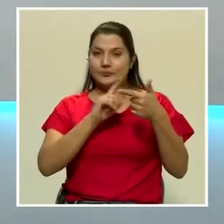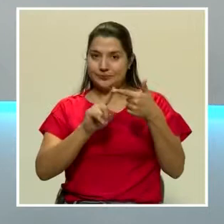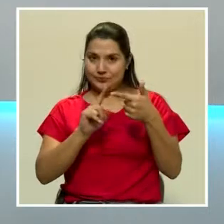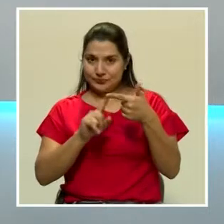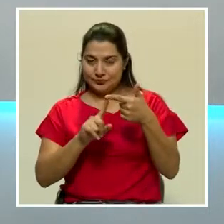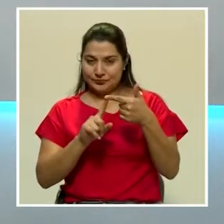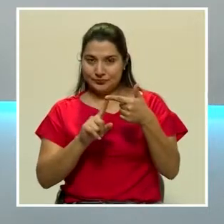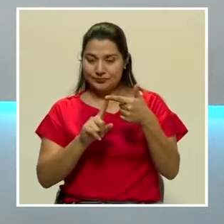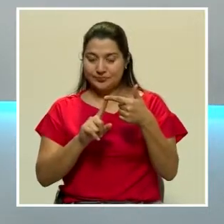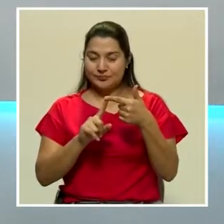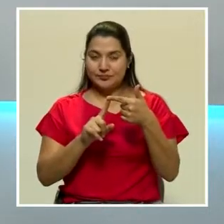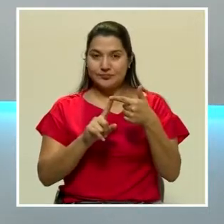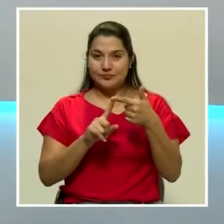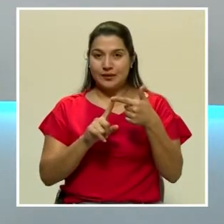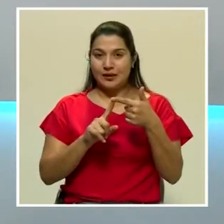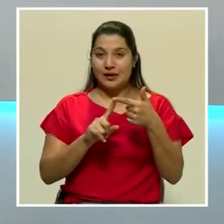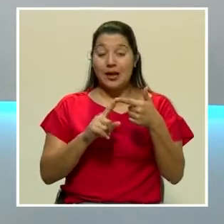del